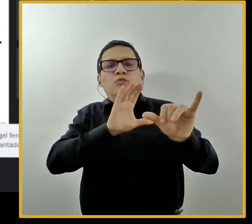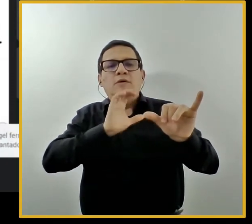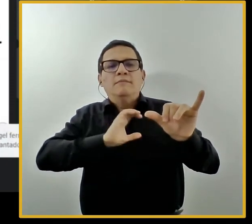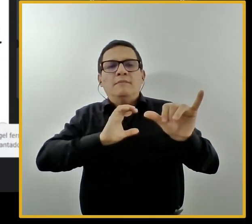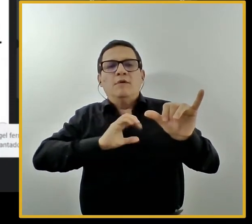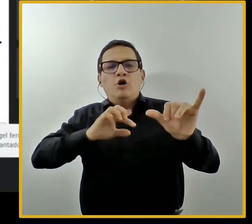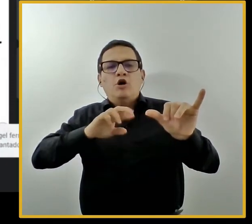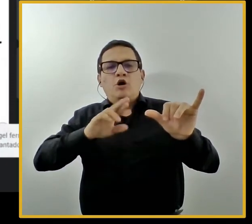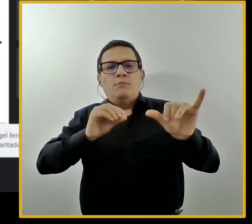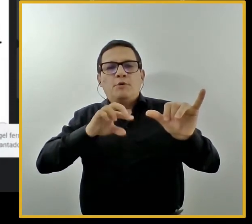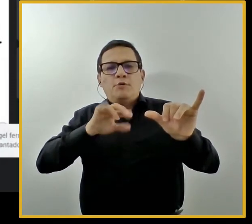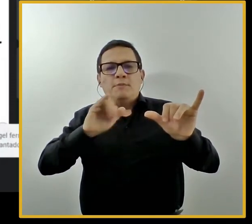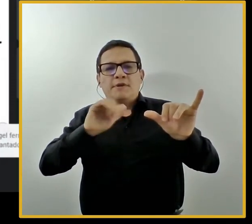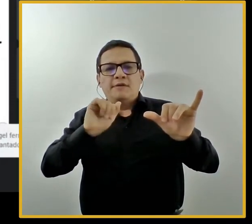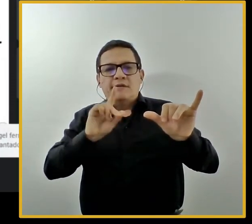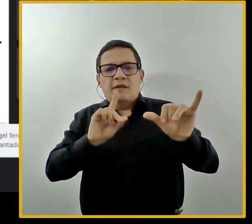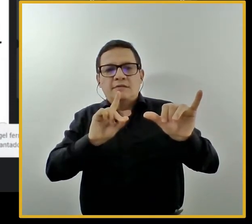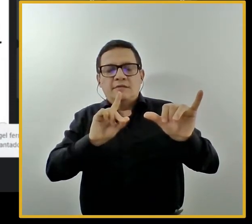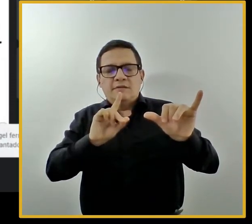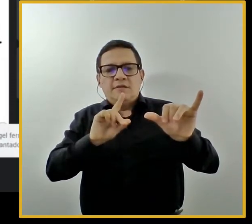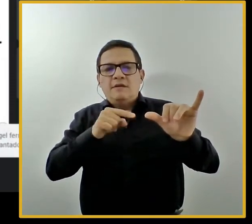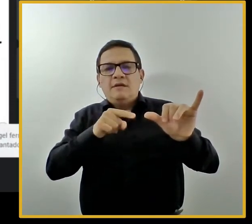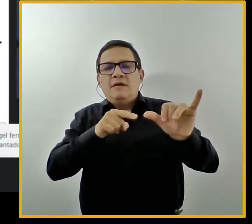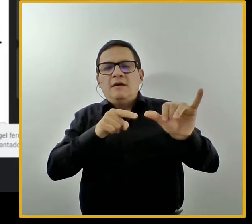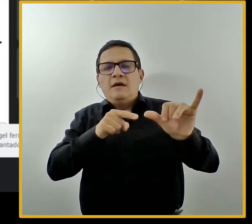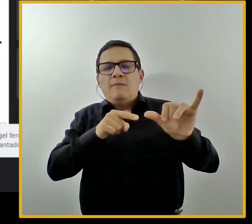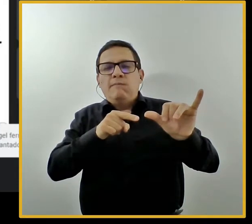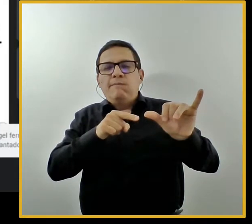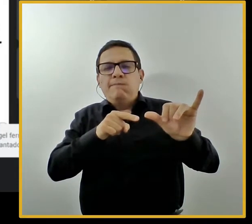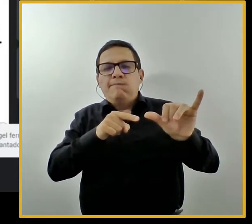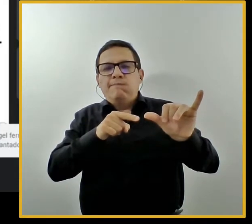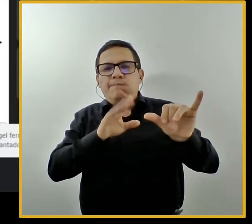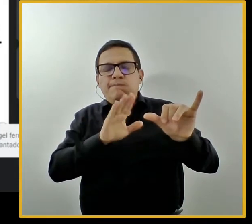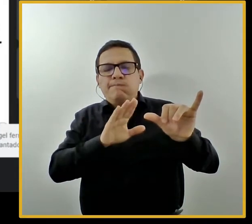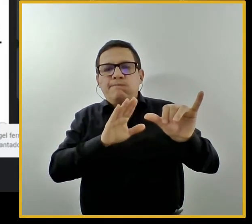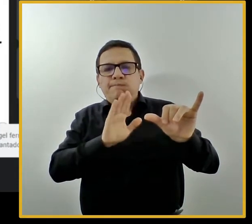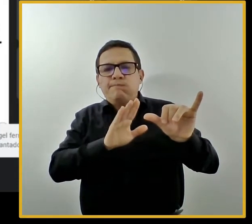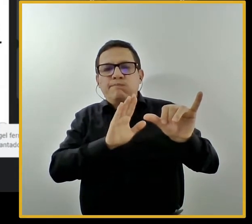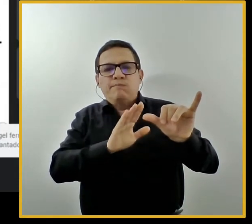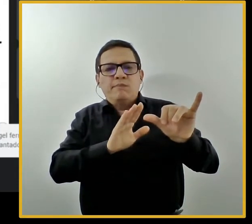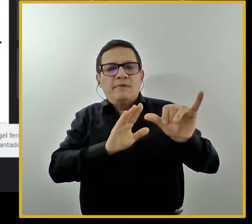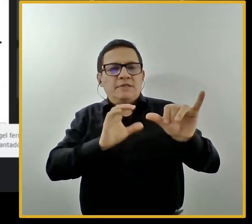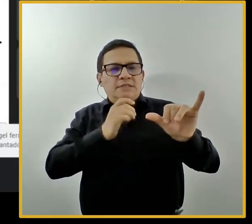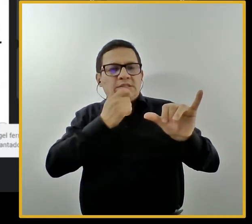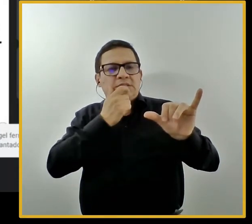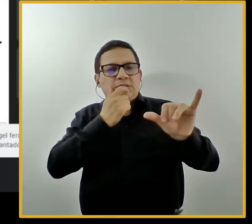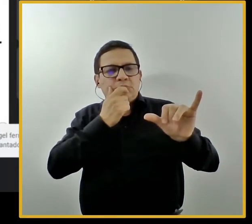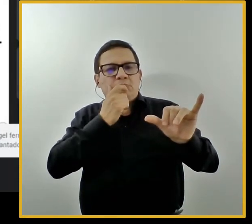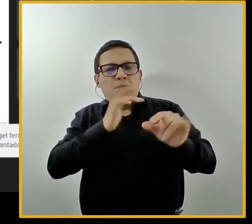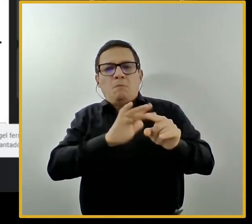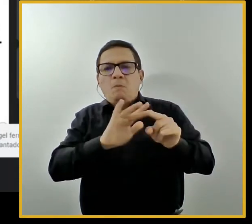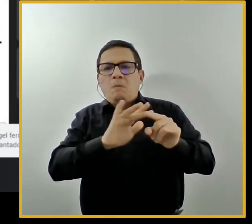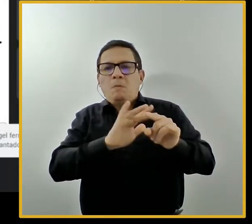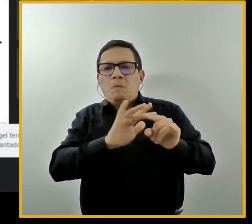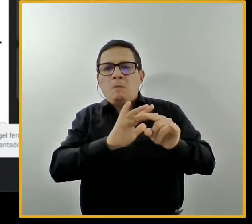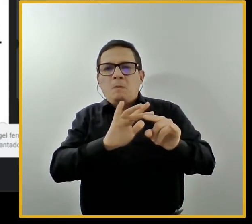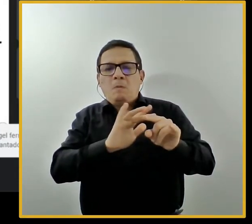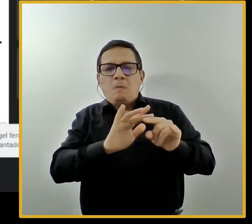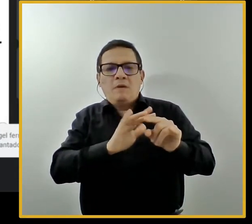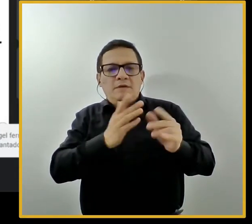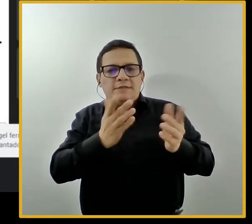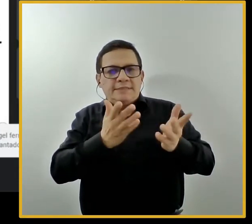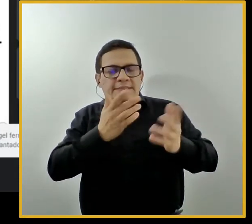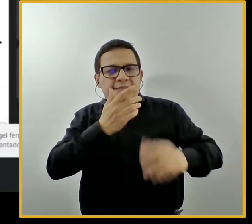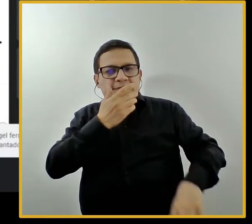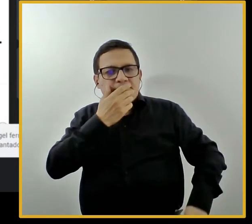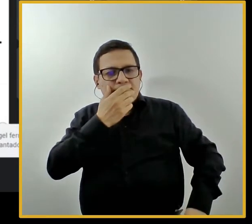propiedad de las cuales yo puedo aplicar, ¿cierto? En donde